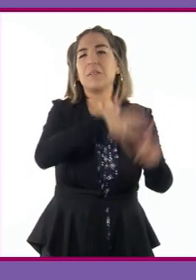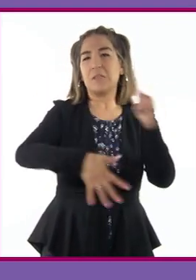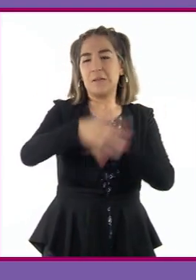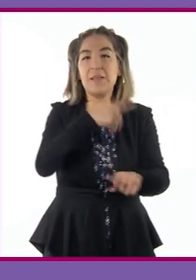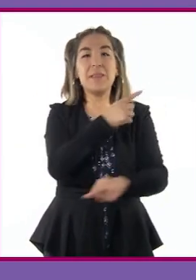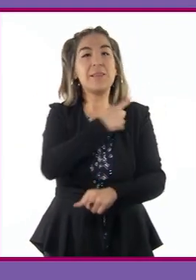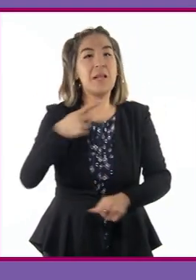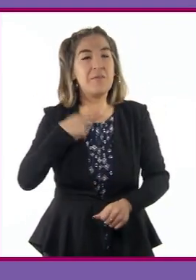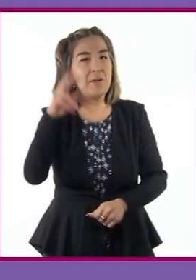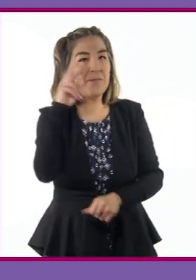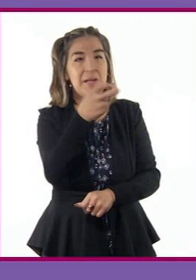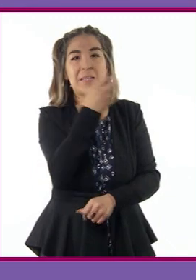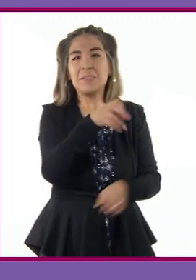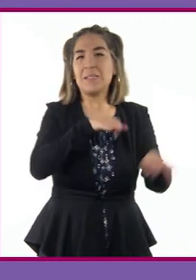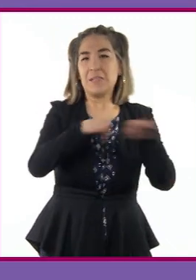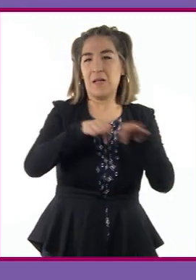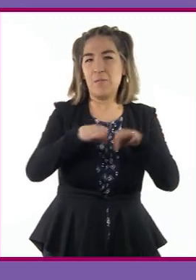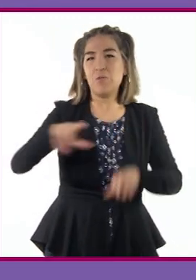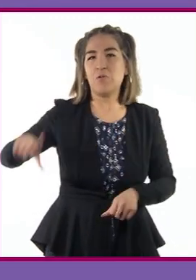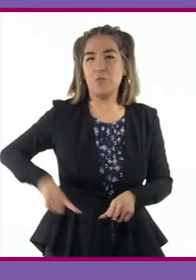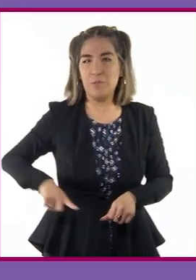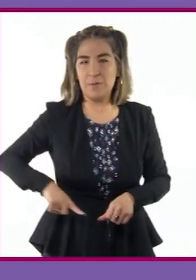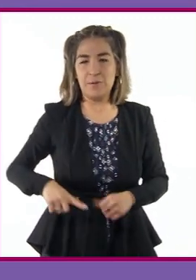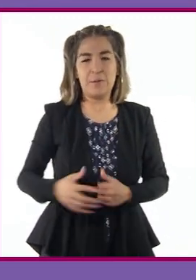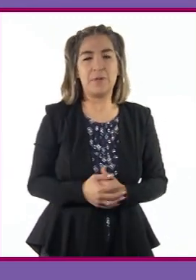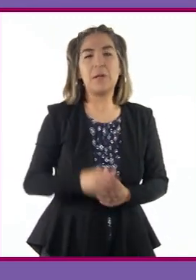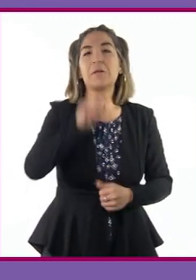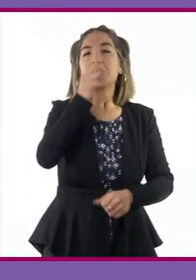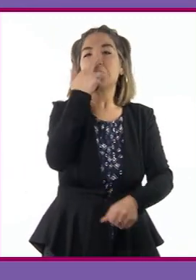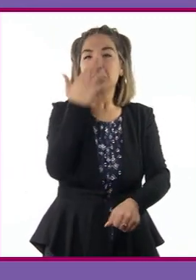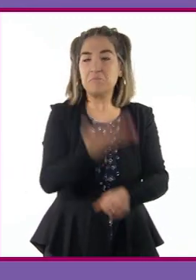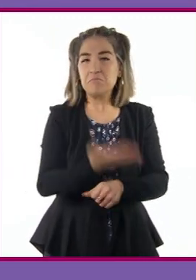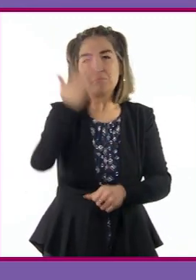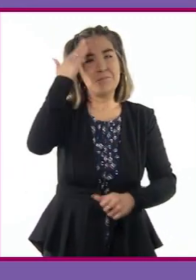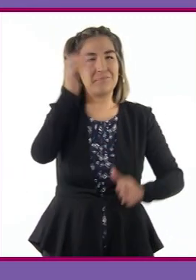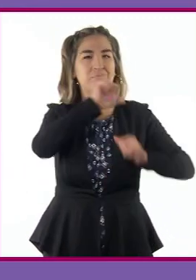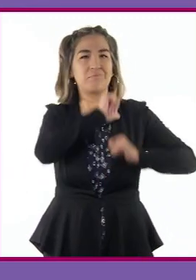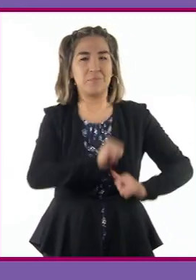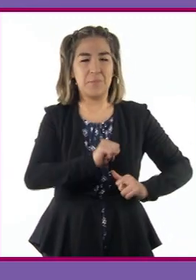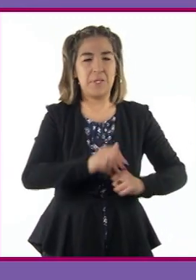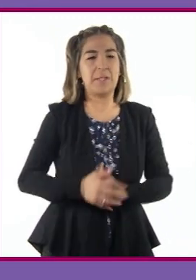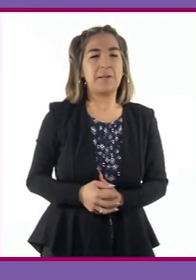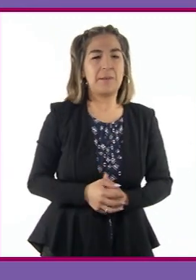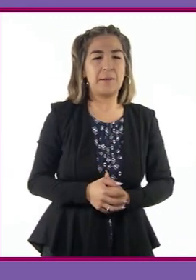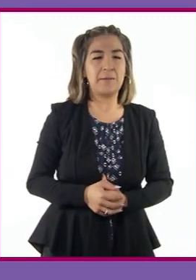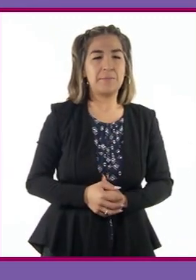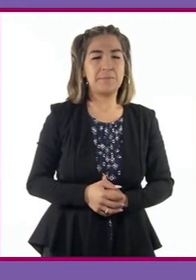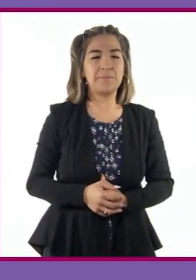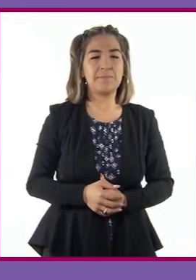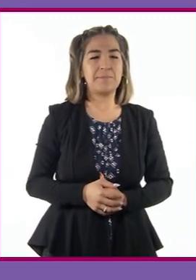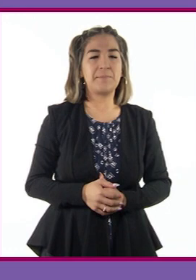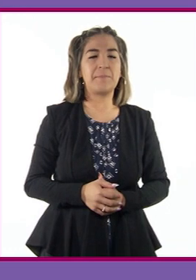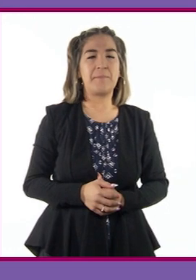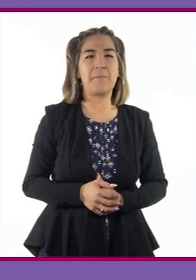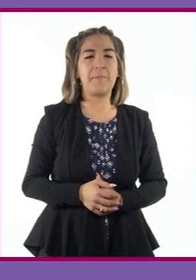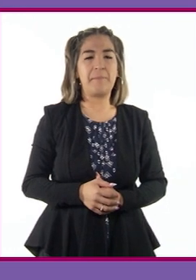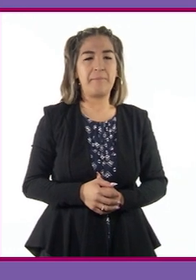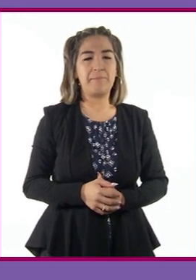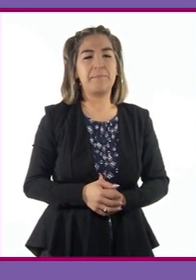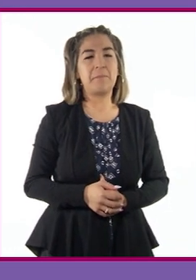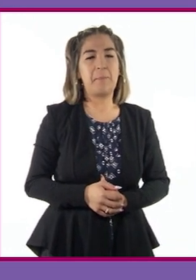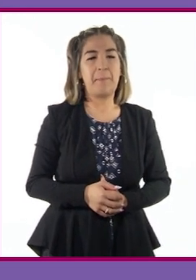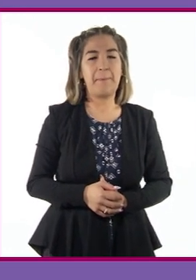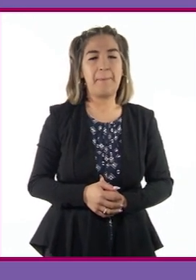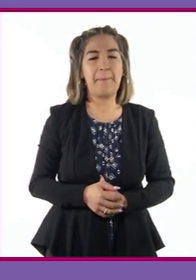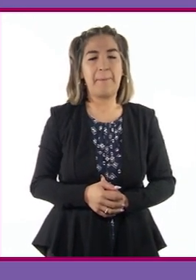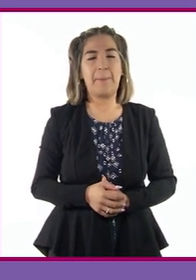deben observar en el desempeño de sus empleos, cargos o comisiones. En el título segundo, capítulo 1 de la